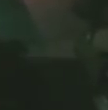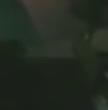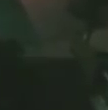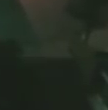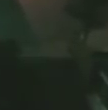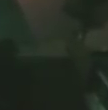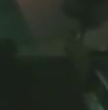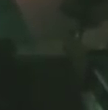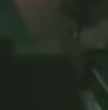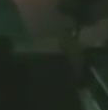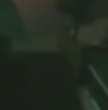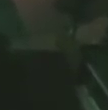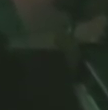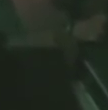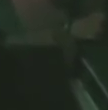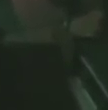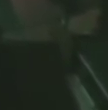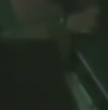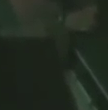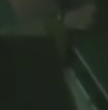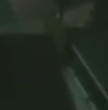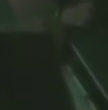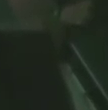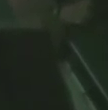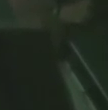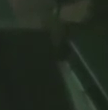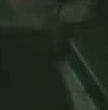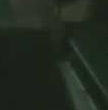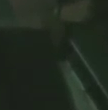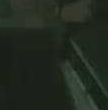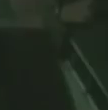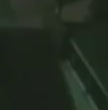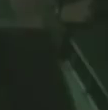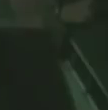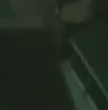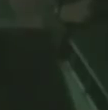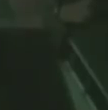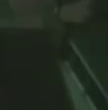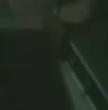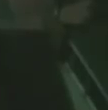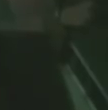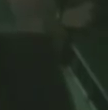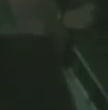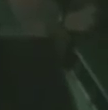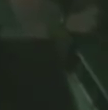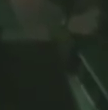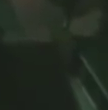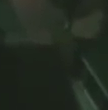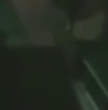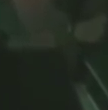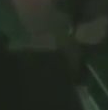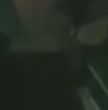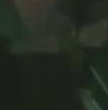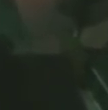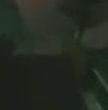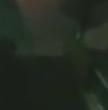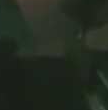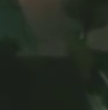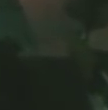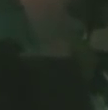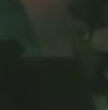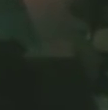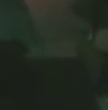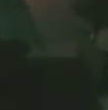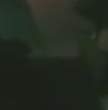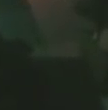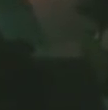que ha dicho que ha sido neutralizada y derrotada y que la Revolución Bolivariana continuará trabajando por derrotar estas